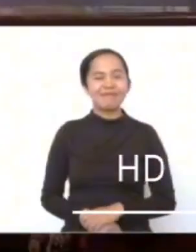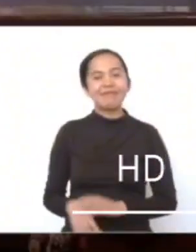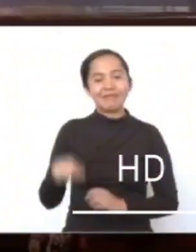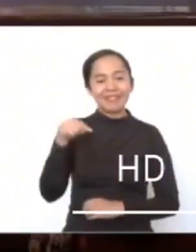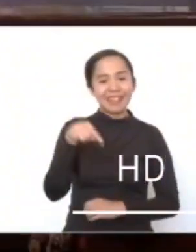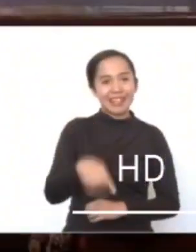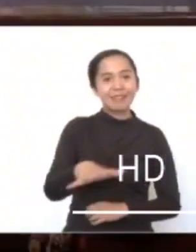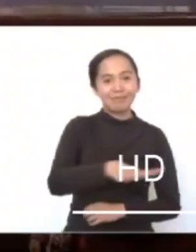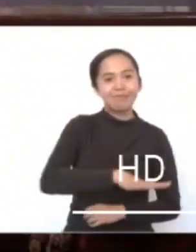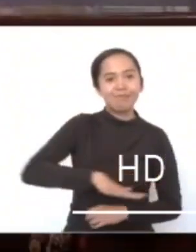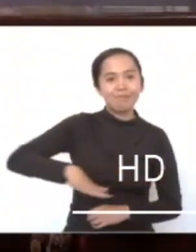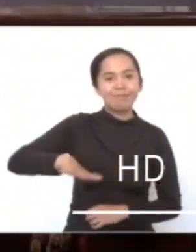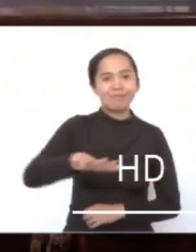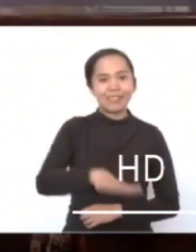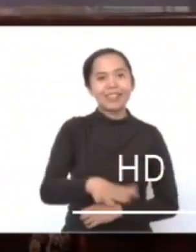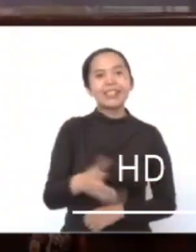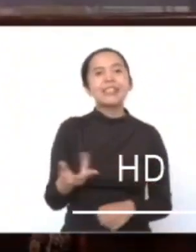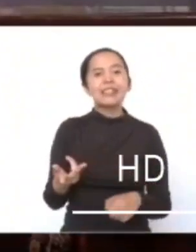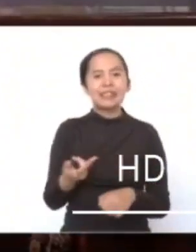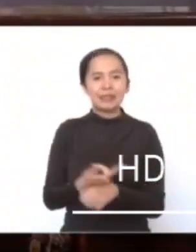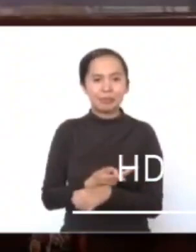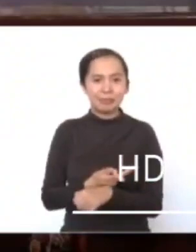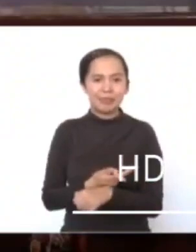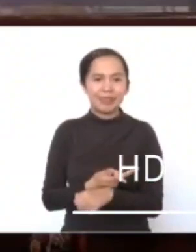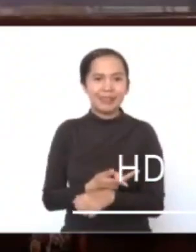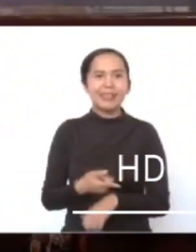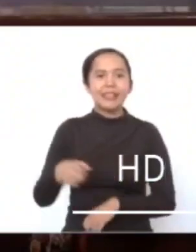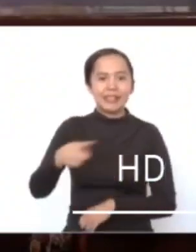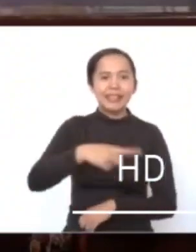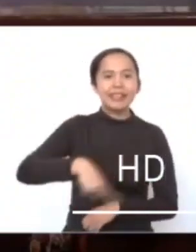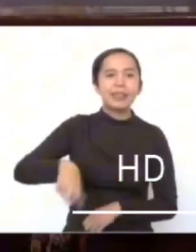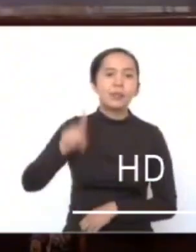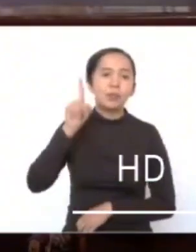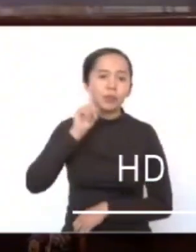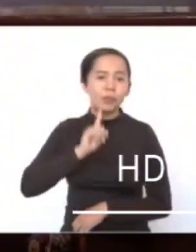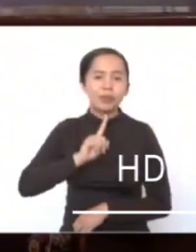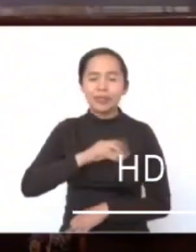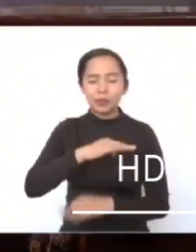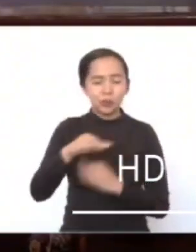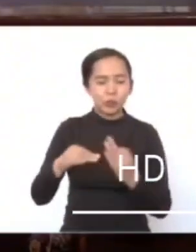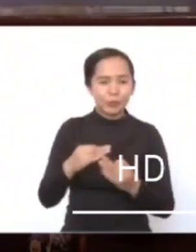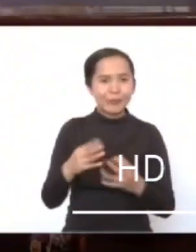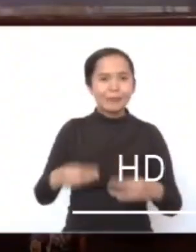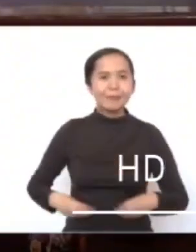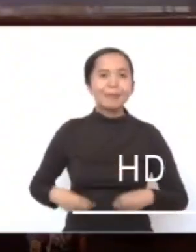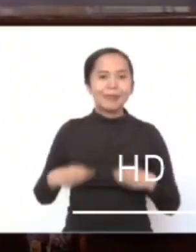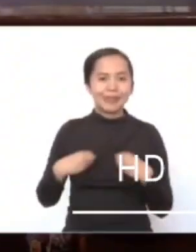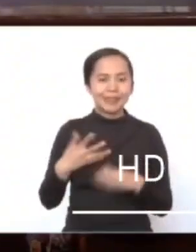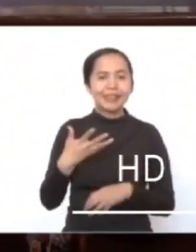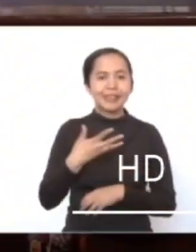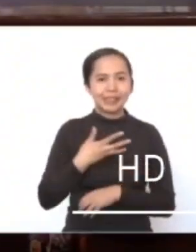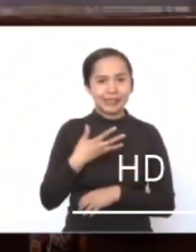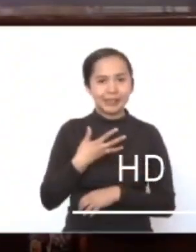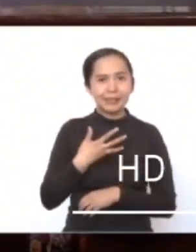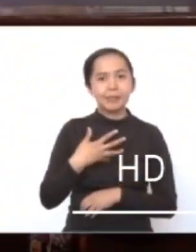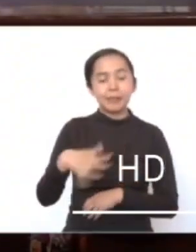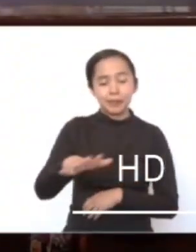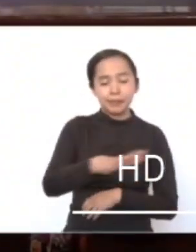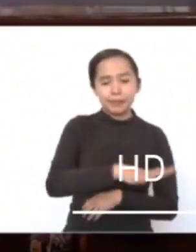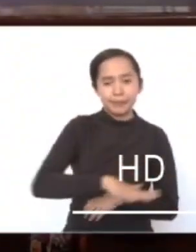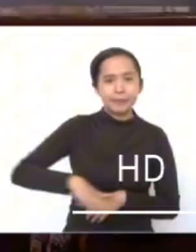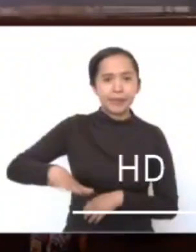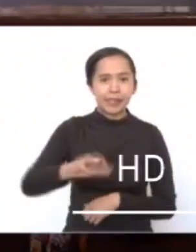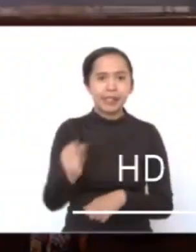Ahí en el territorio es donde pasa la vida de todas y de todos. En esos territorios, desde